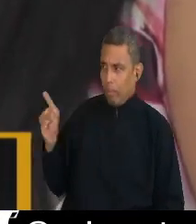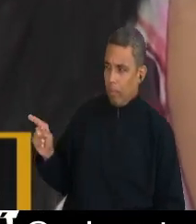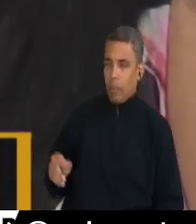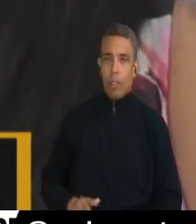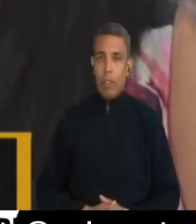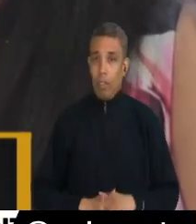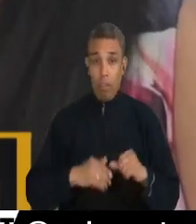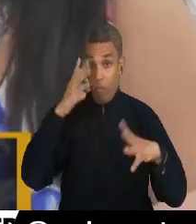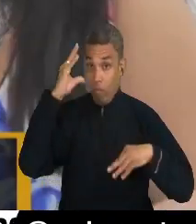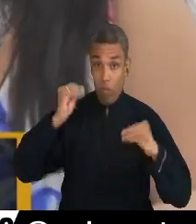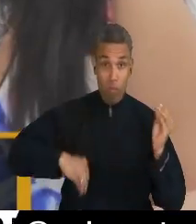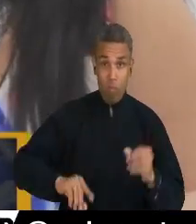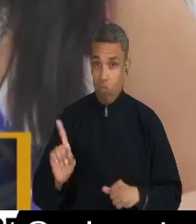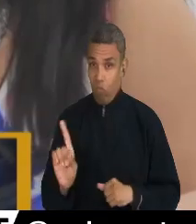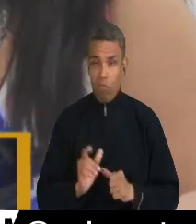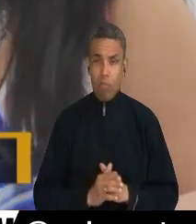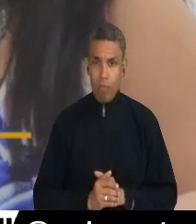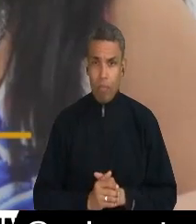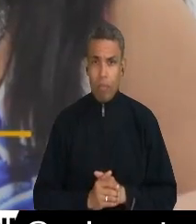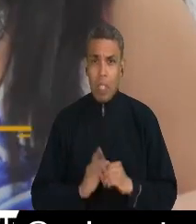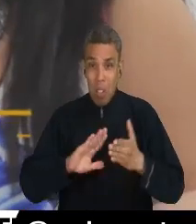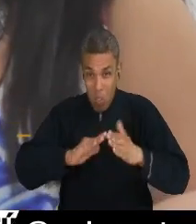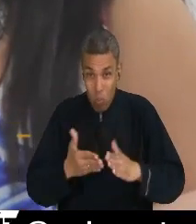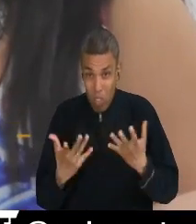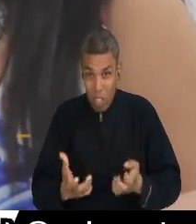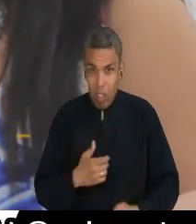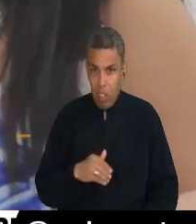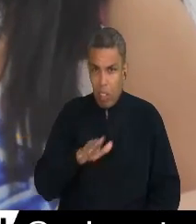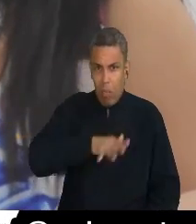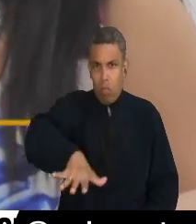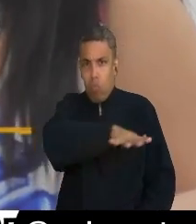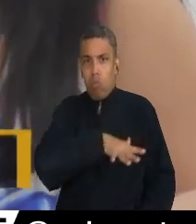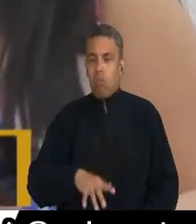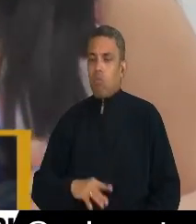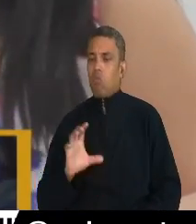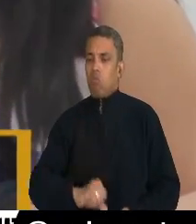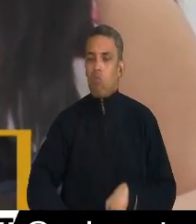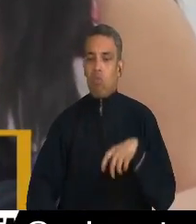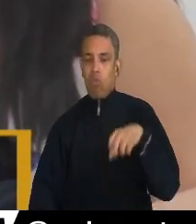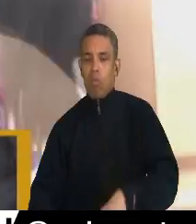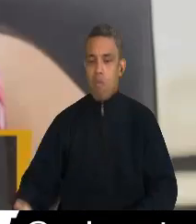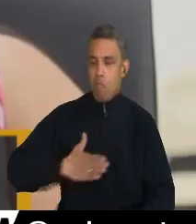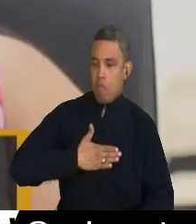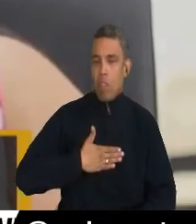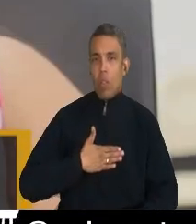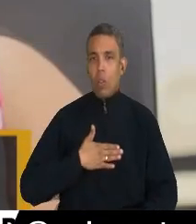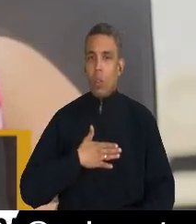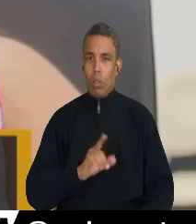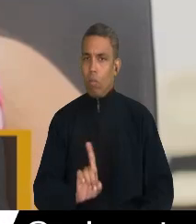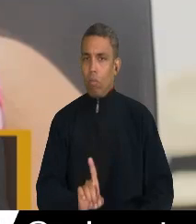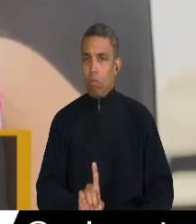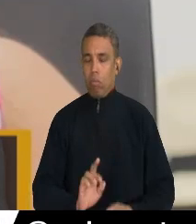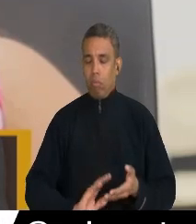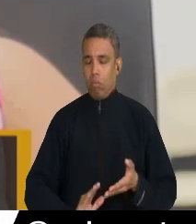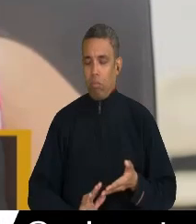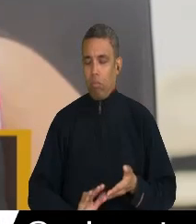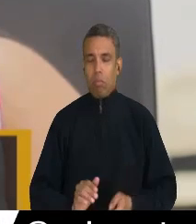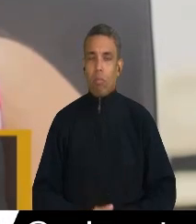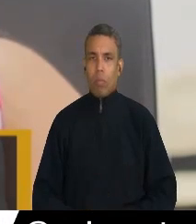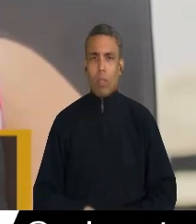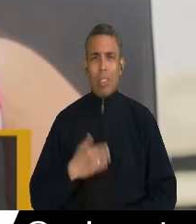las actuaciones de la comunidad que insiste en invadir el lote que según la funcionaria le pertenece al municipio. Sabemos que es un tema viejo